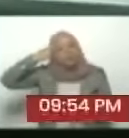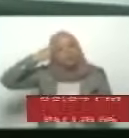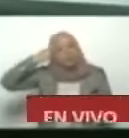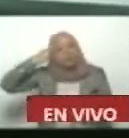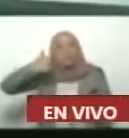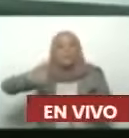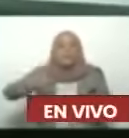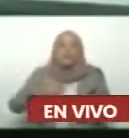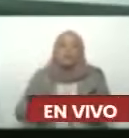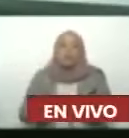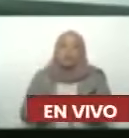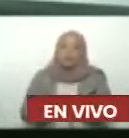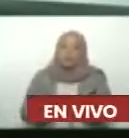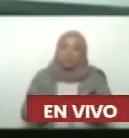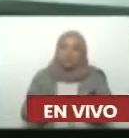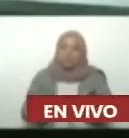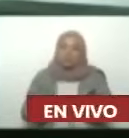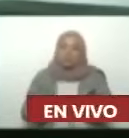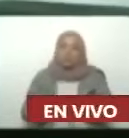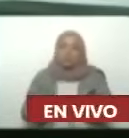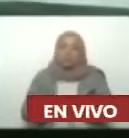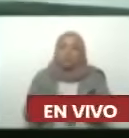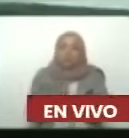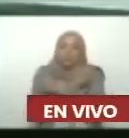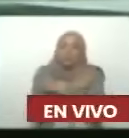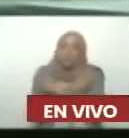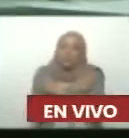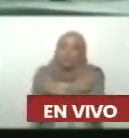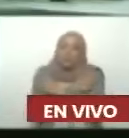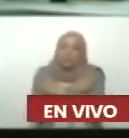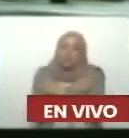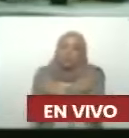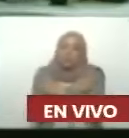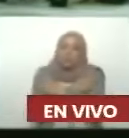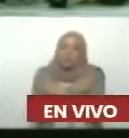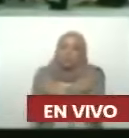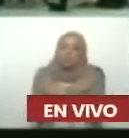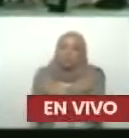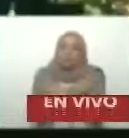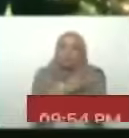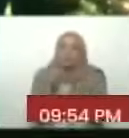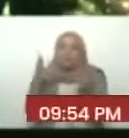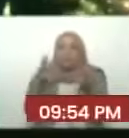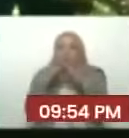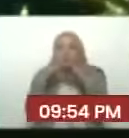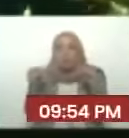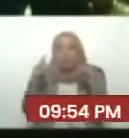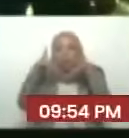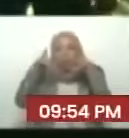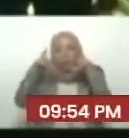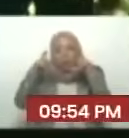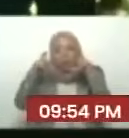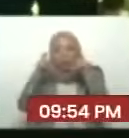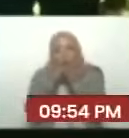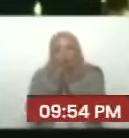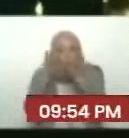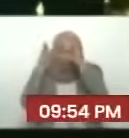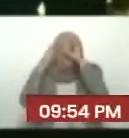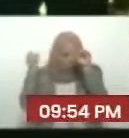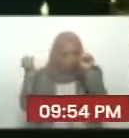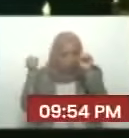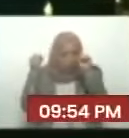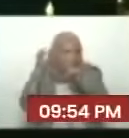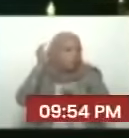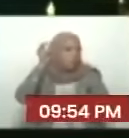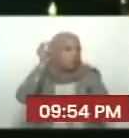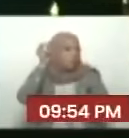bien, ¿ah?, o los tapo. Por aquí un abrazo, por aquí otro abrazo, todos se pegan. Embajadora, venga por